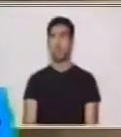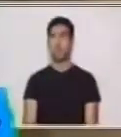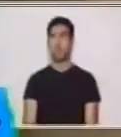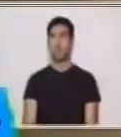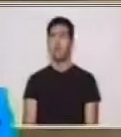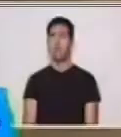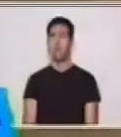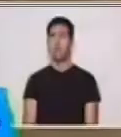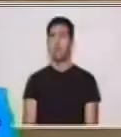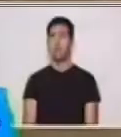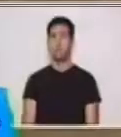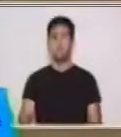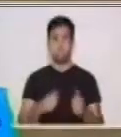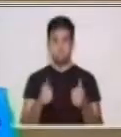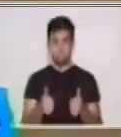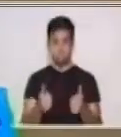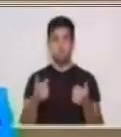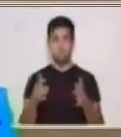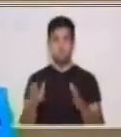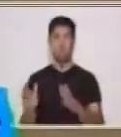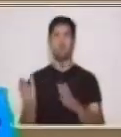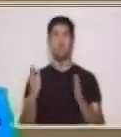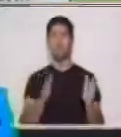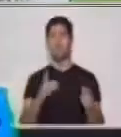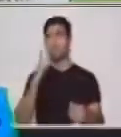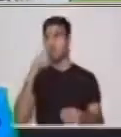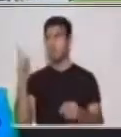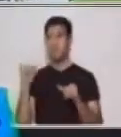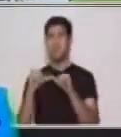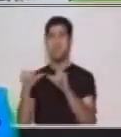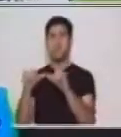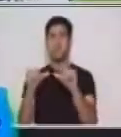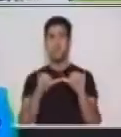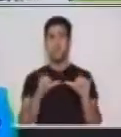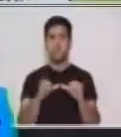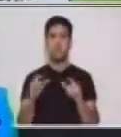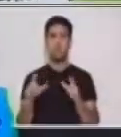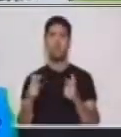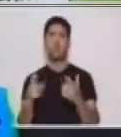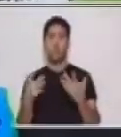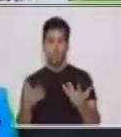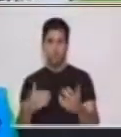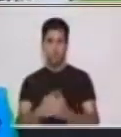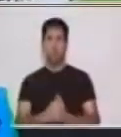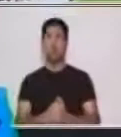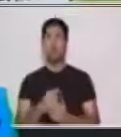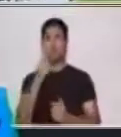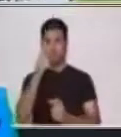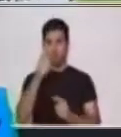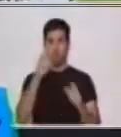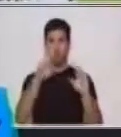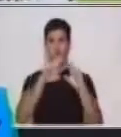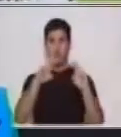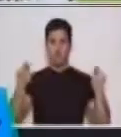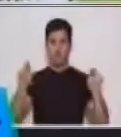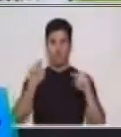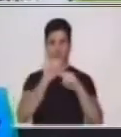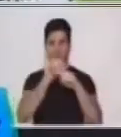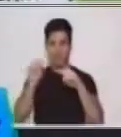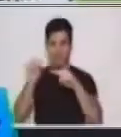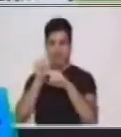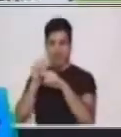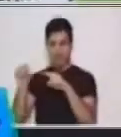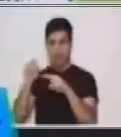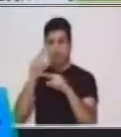dar uno de acá. Muy bien. ¿Qué medida tendrán esos rectángulos? En casa vas a agarrar una regla y vamos a medir